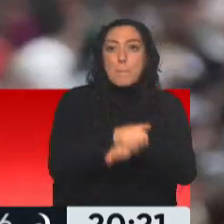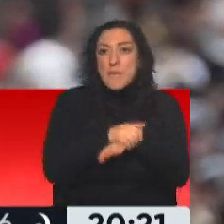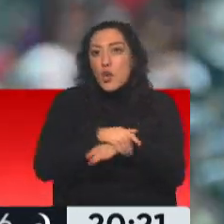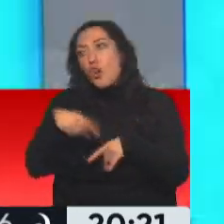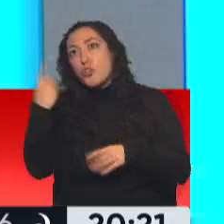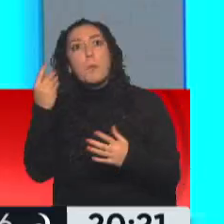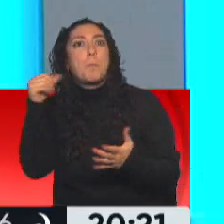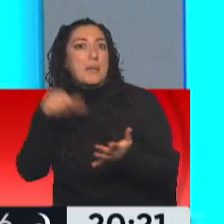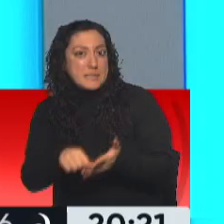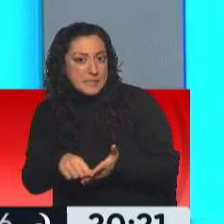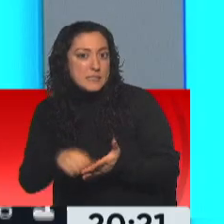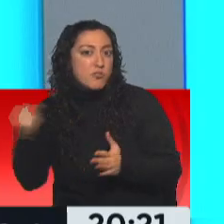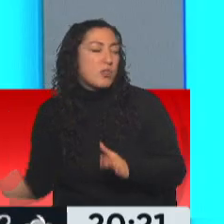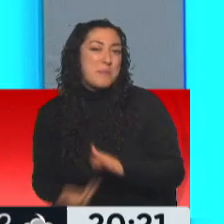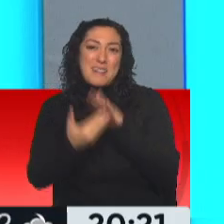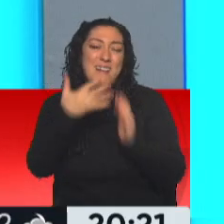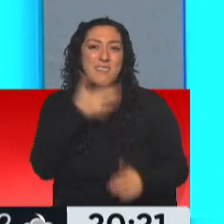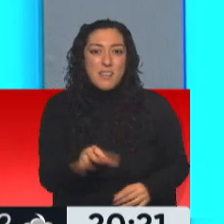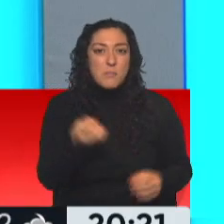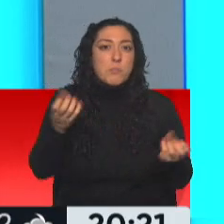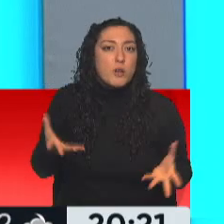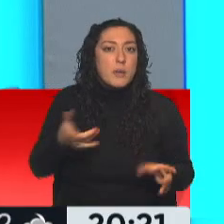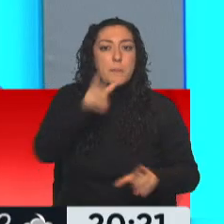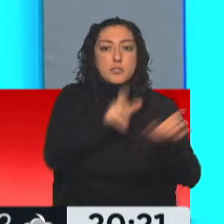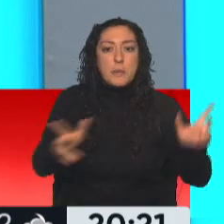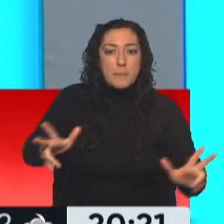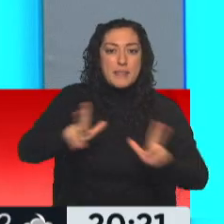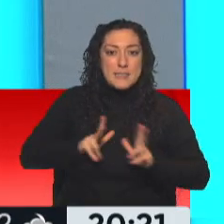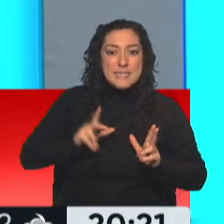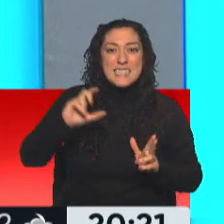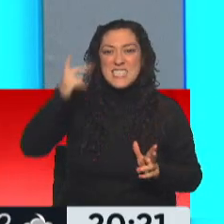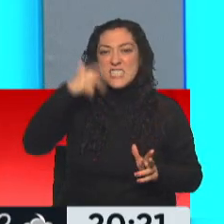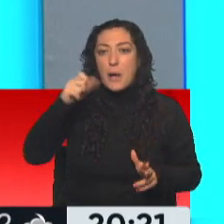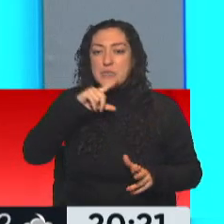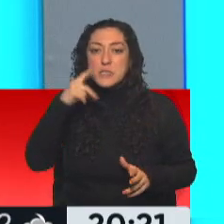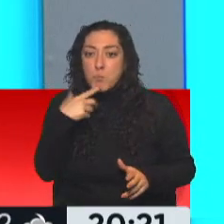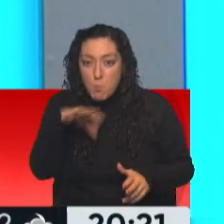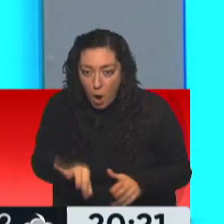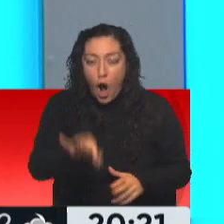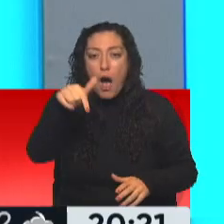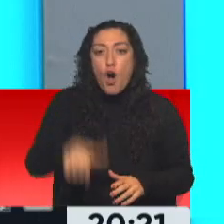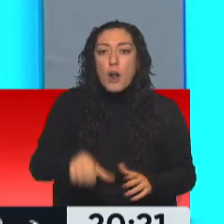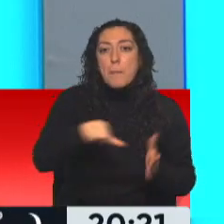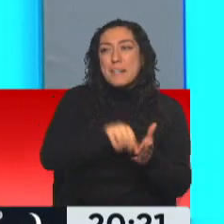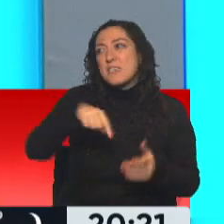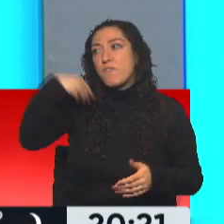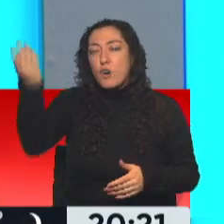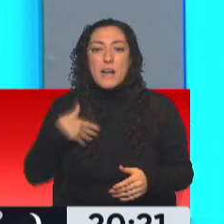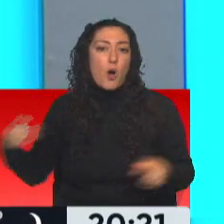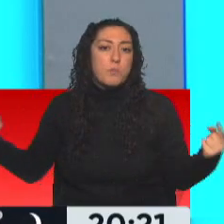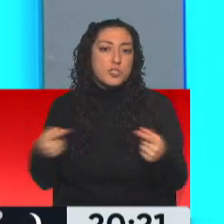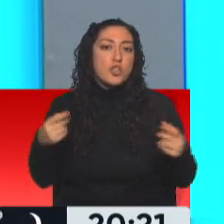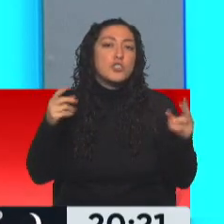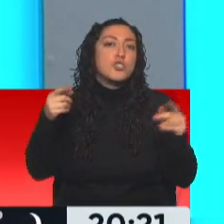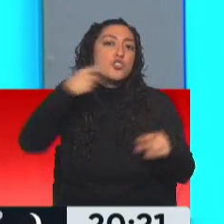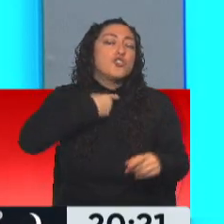Esto es clave para entender parte, porque incluso muchos me decían, yo voté por el chavismo, pero mis hijos ahora están afuera y voy a votar por la oposición para que vuelvan. Esto